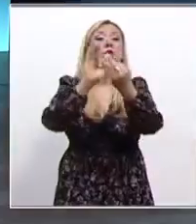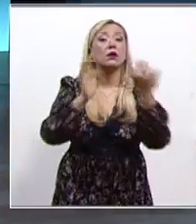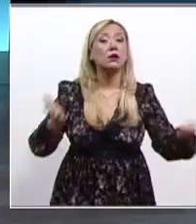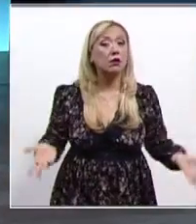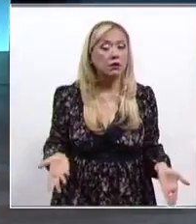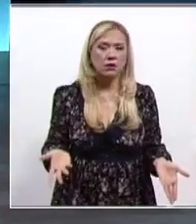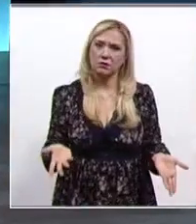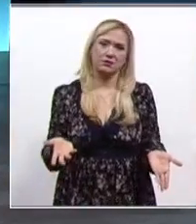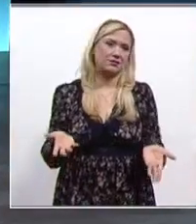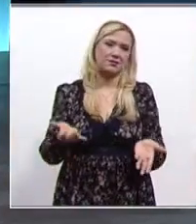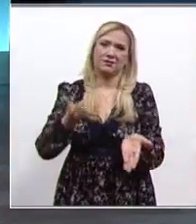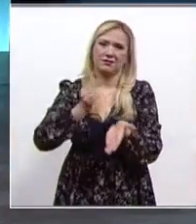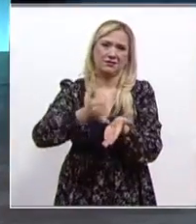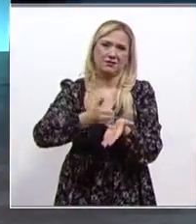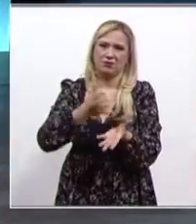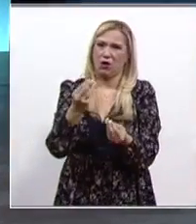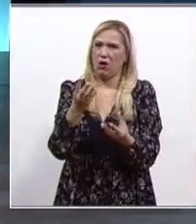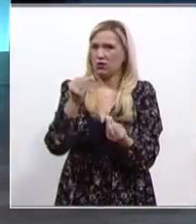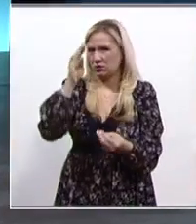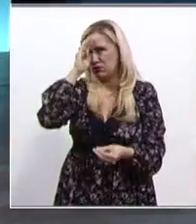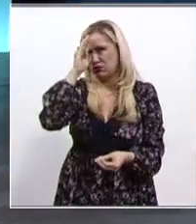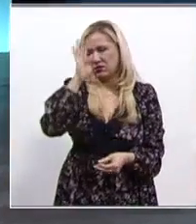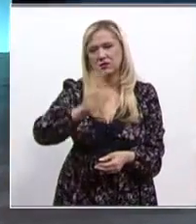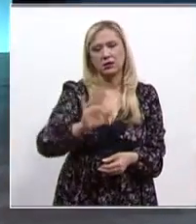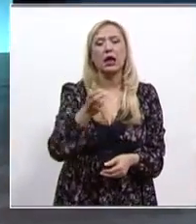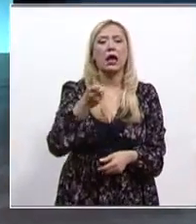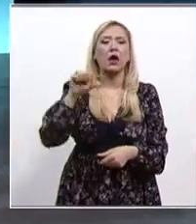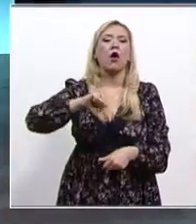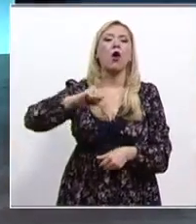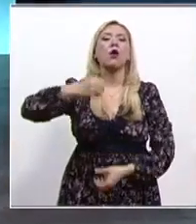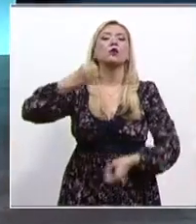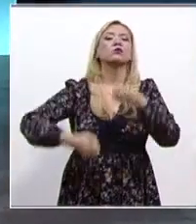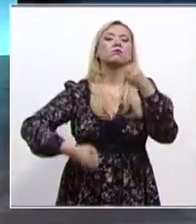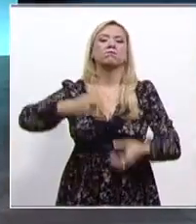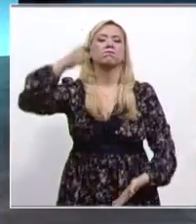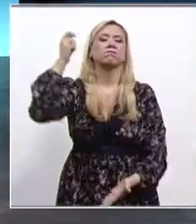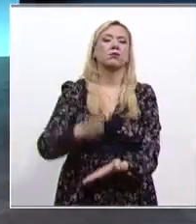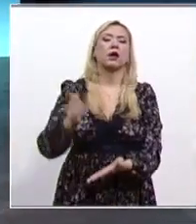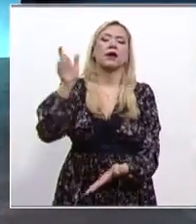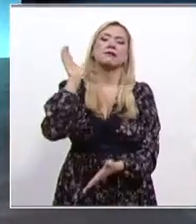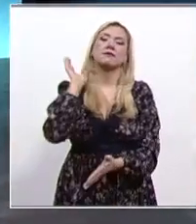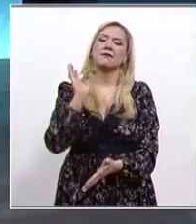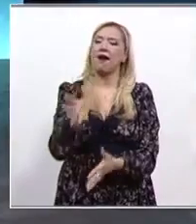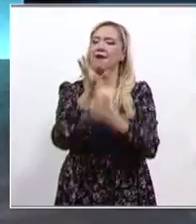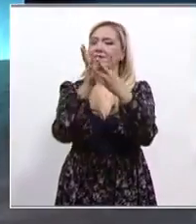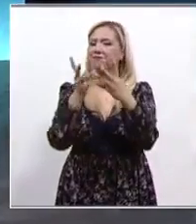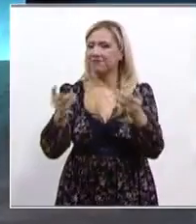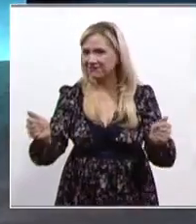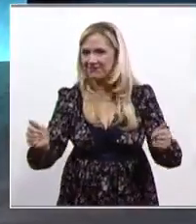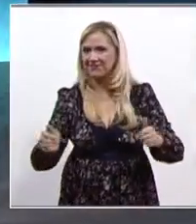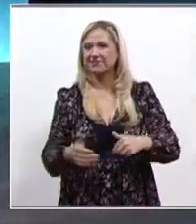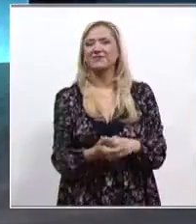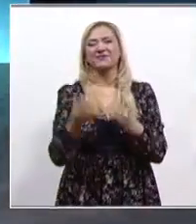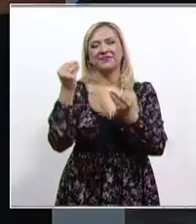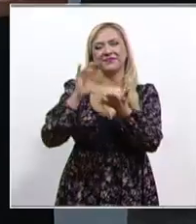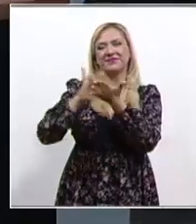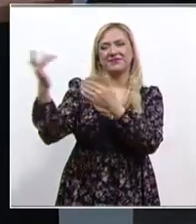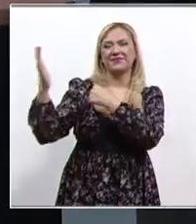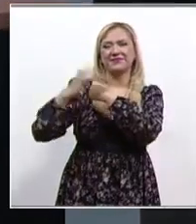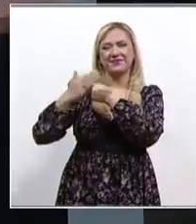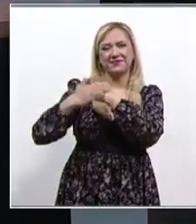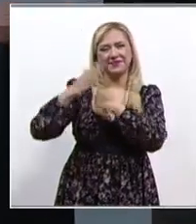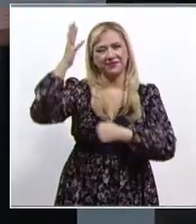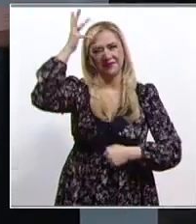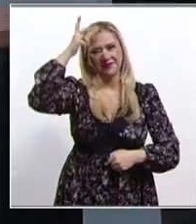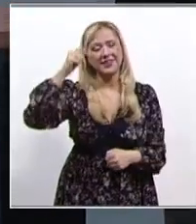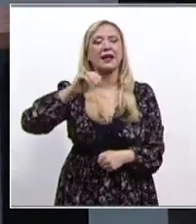Estos fueron los asuntos resueltos por el Pleno de la Suprema Corte en la sesión de lunes. Muchas gracias por tu reporte, Mario, y bueno, por